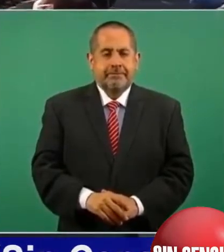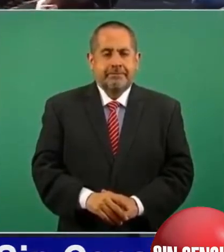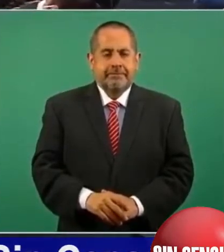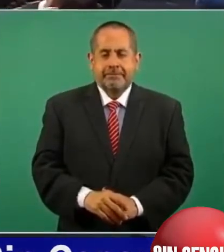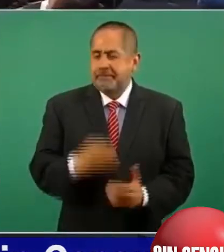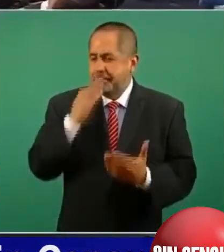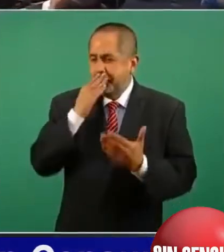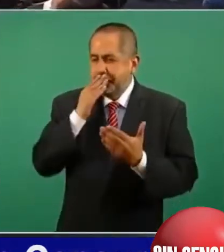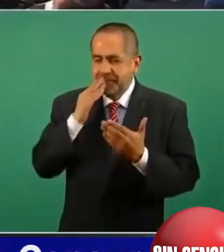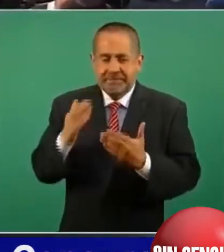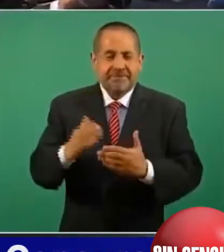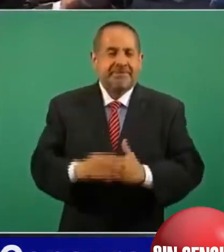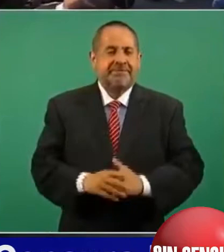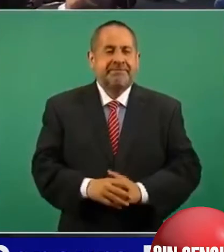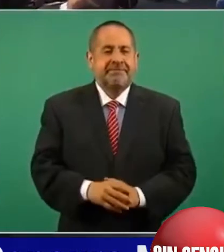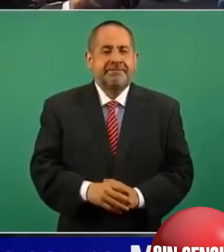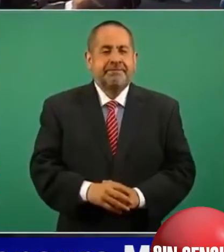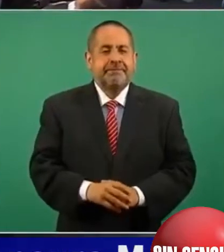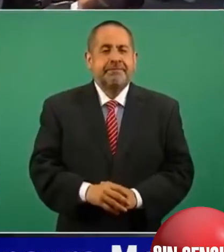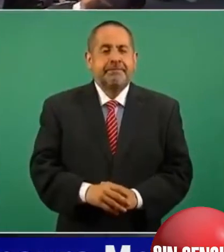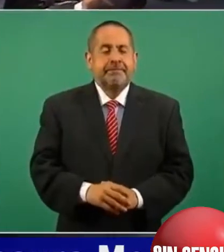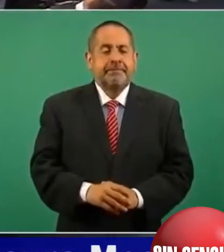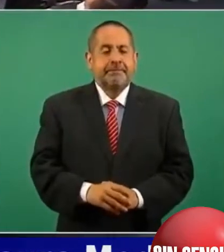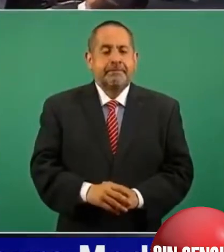Muy bien.